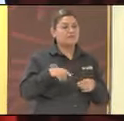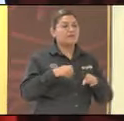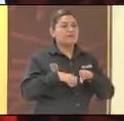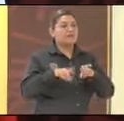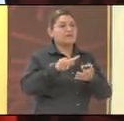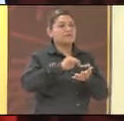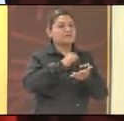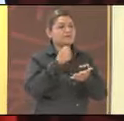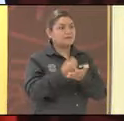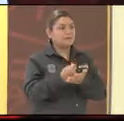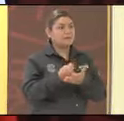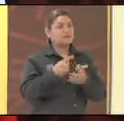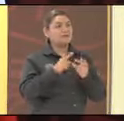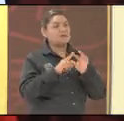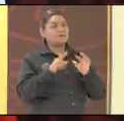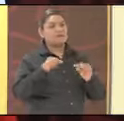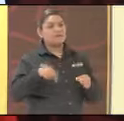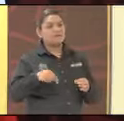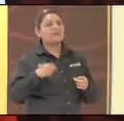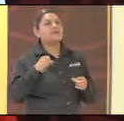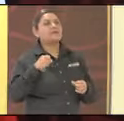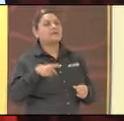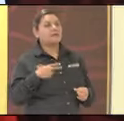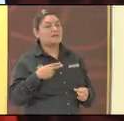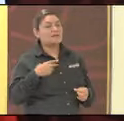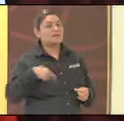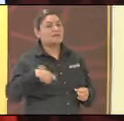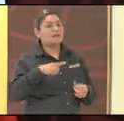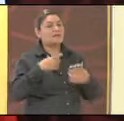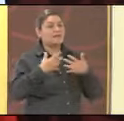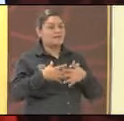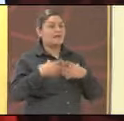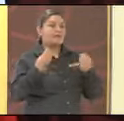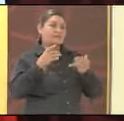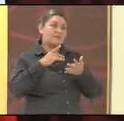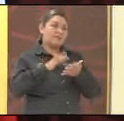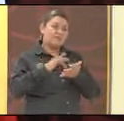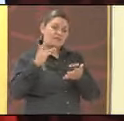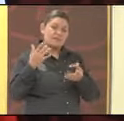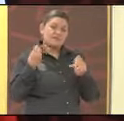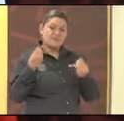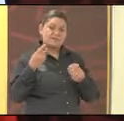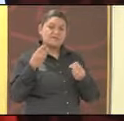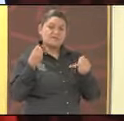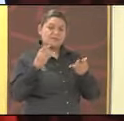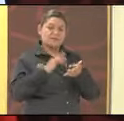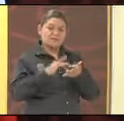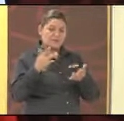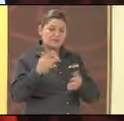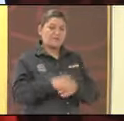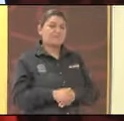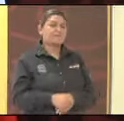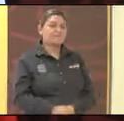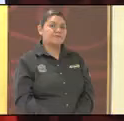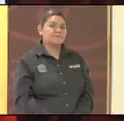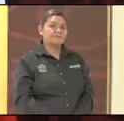estatales, federales y municipales, y también a los señores empresarios. Pues muchas gracias, Toño, por eso, te agradezco mucho. Muchas